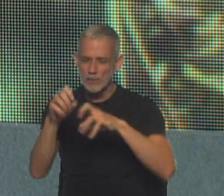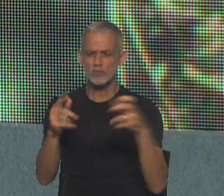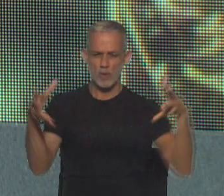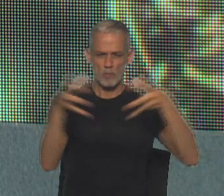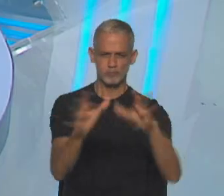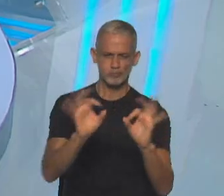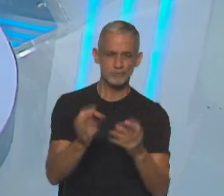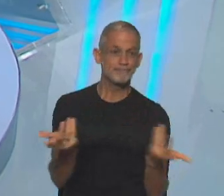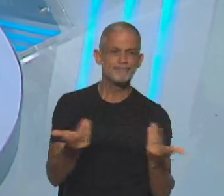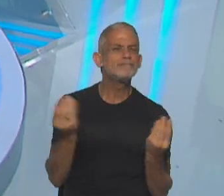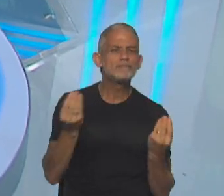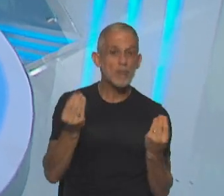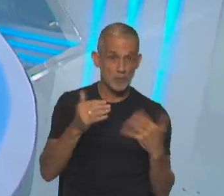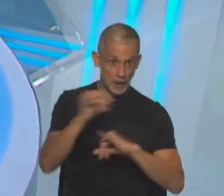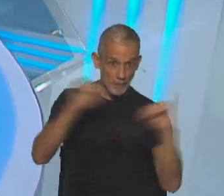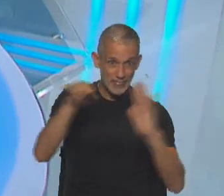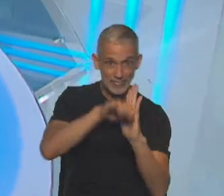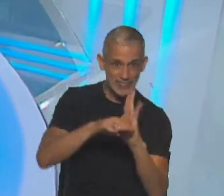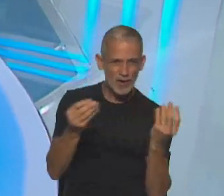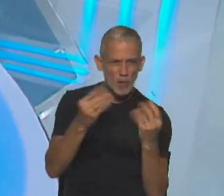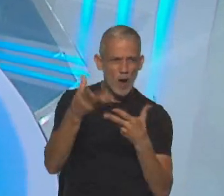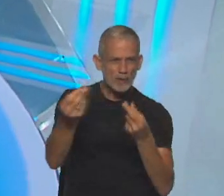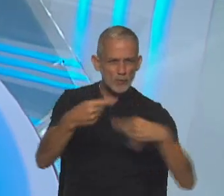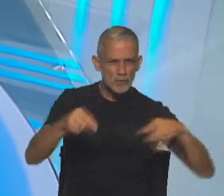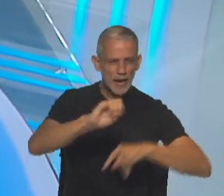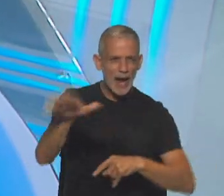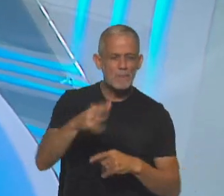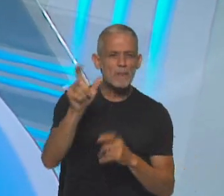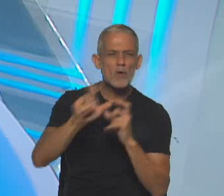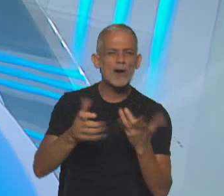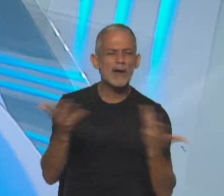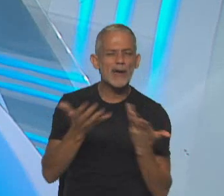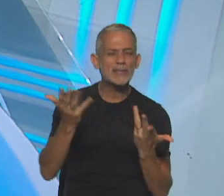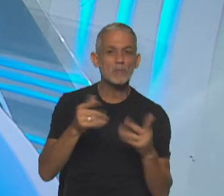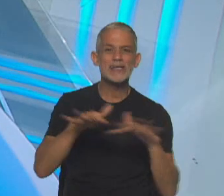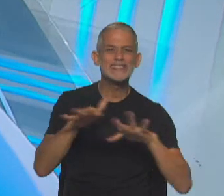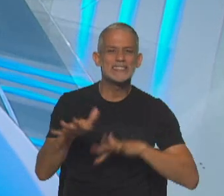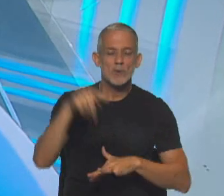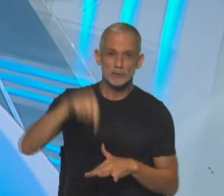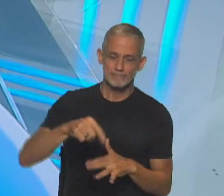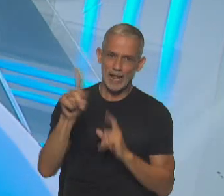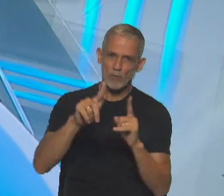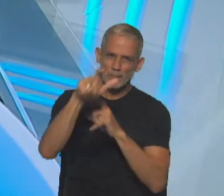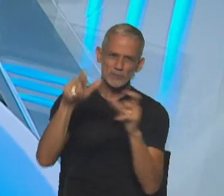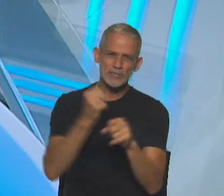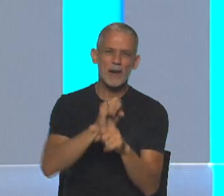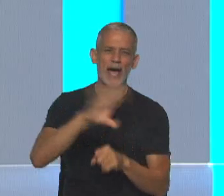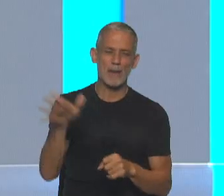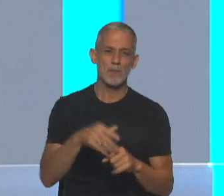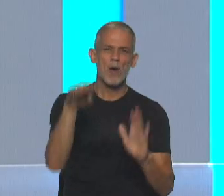rulo de la Torre se puede anticipar algún tipo de medida teniendo en cuenta la situación en la que se encuentran algunos productores